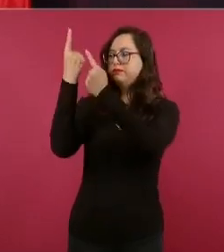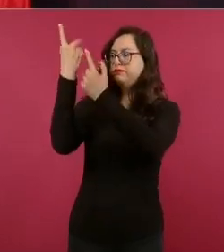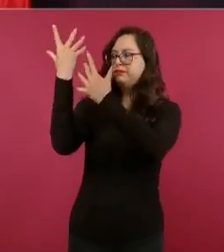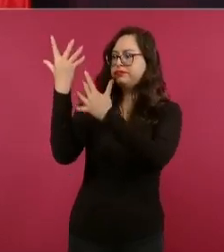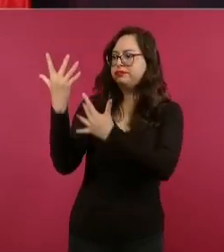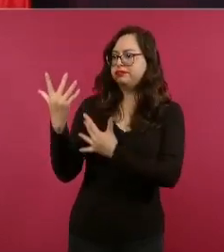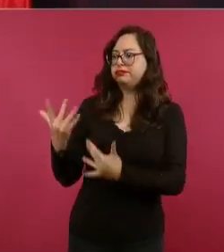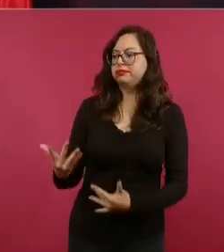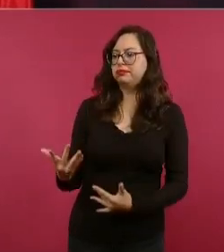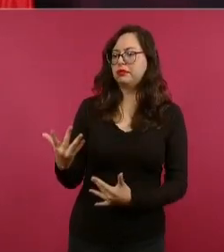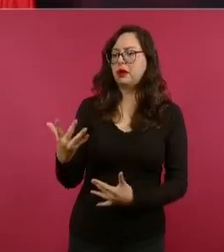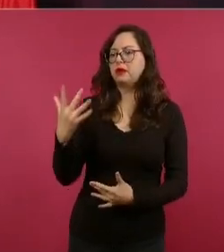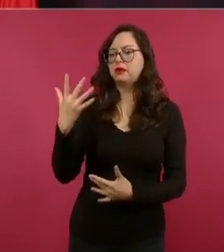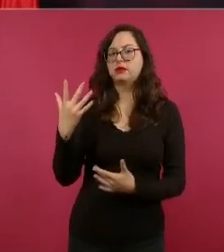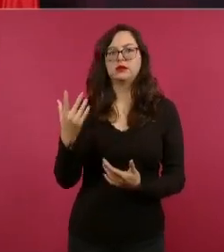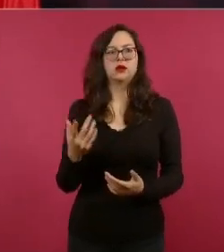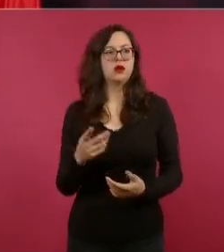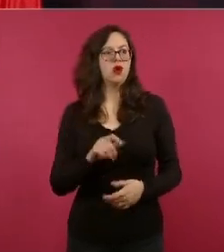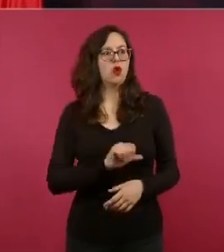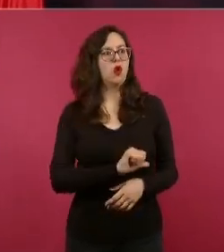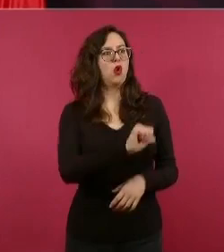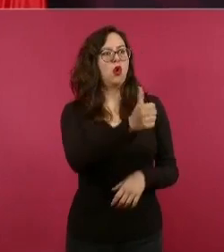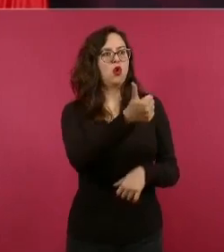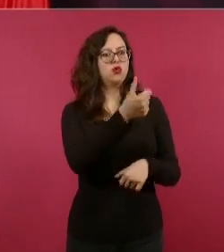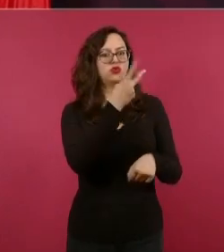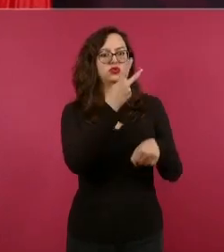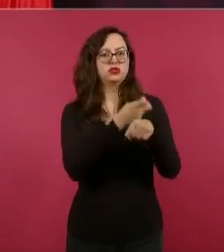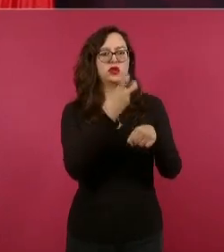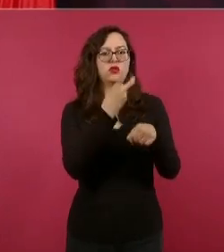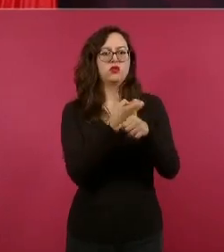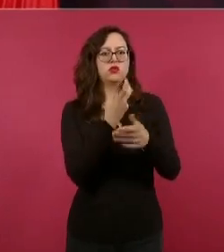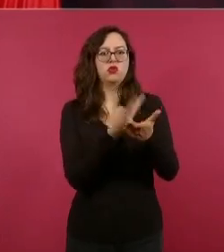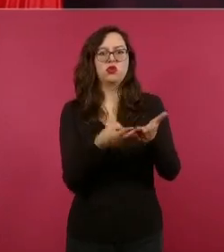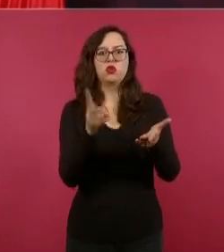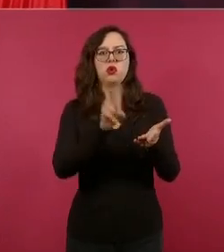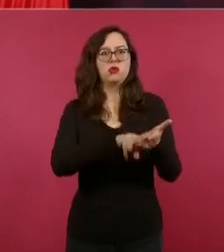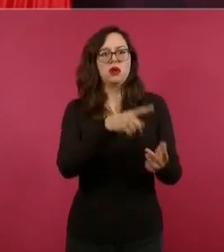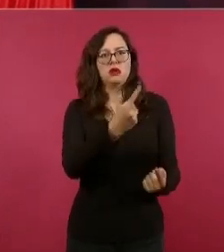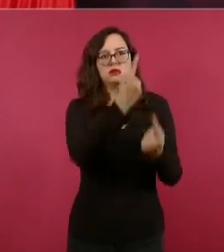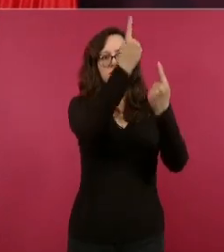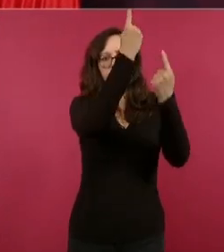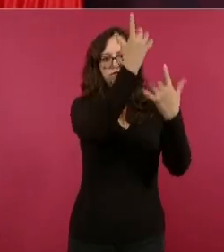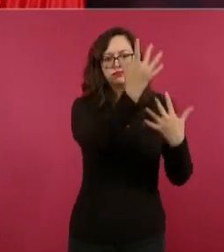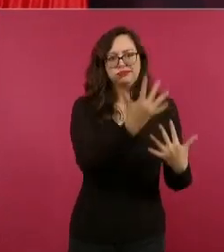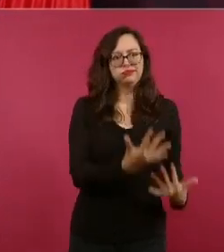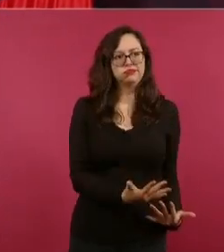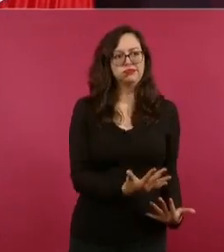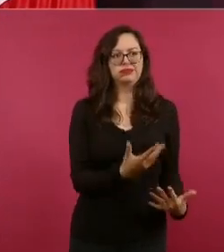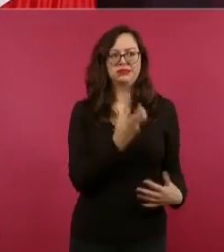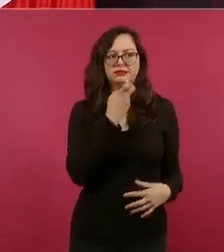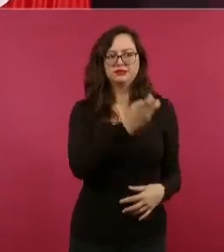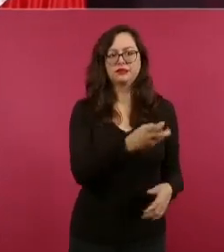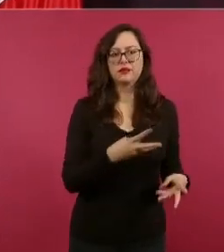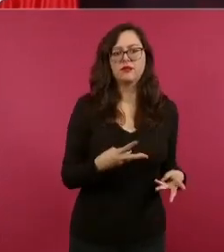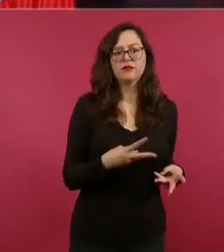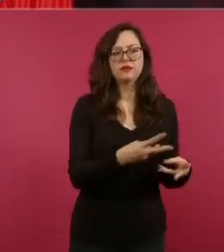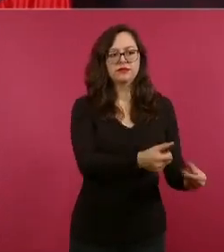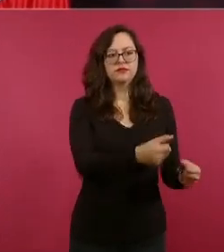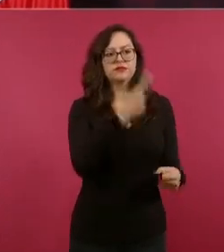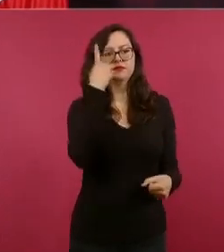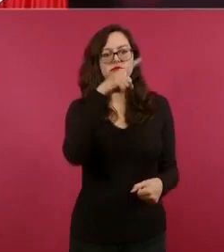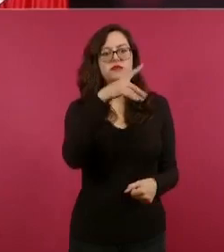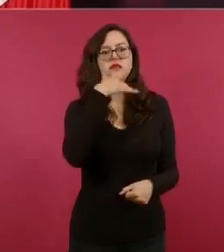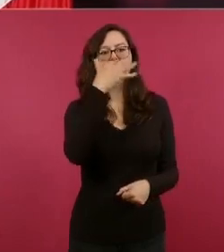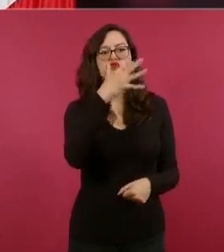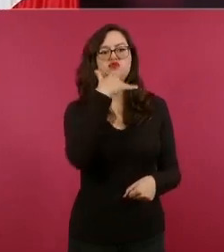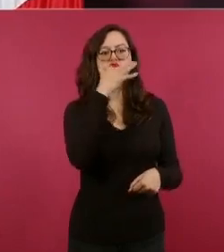corruptos. Vean nada más esto del Instituto de la Transparencia. Pues resulta que